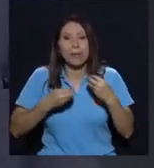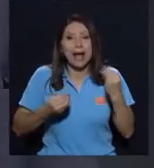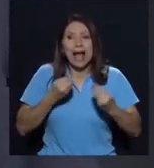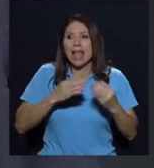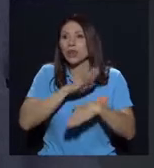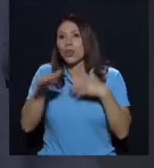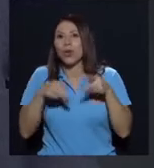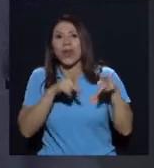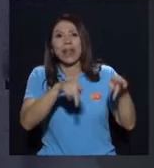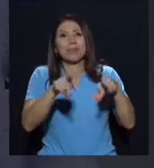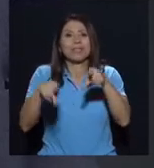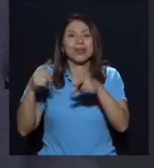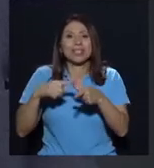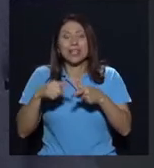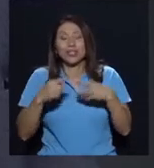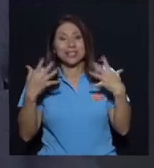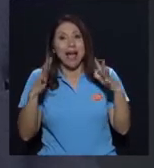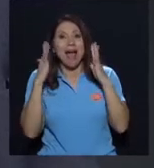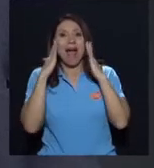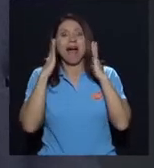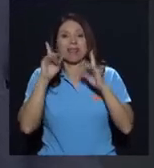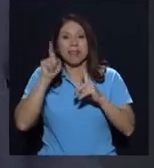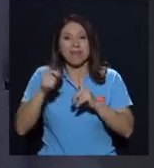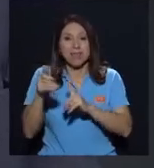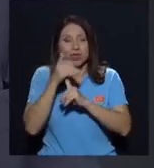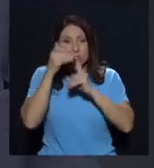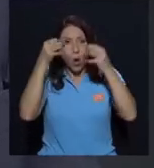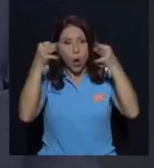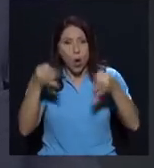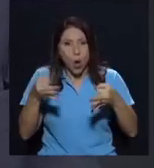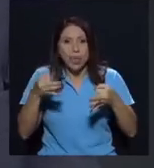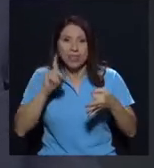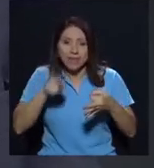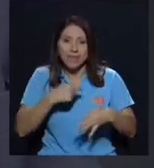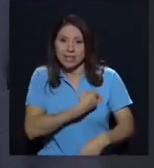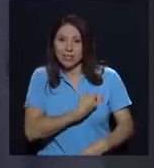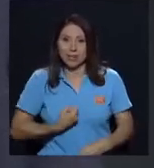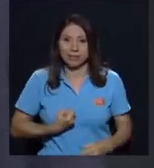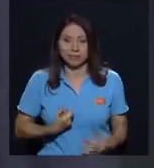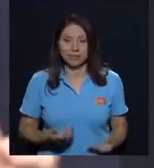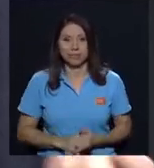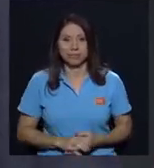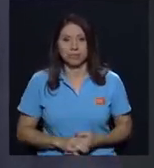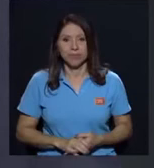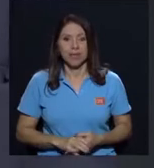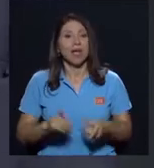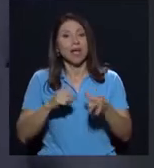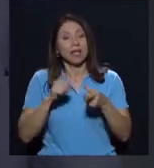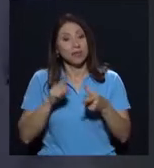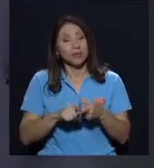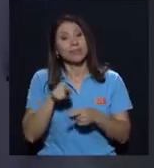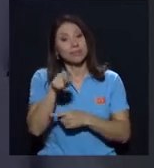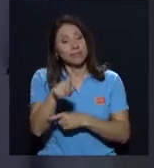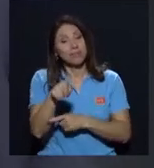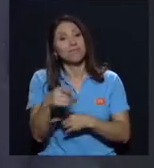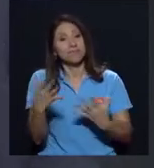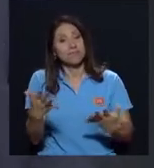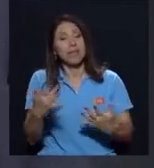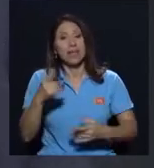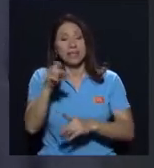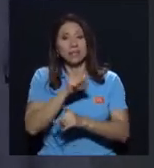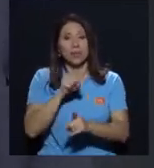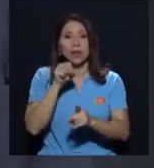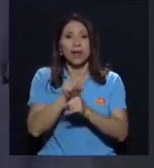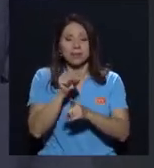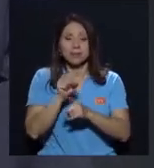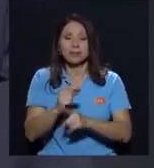mundo llega a la conclusión de que hay que tomar que todos tenemos que hacer algún sacrificio dentro de ese marco me parece que la sesión es